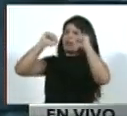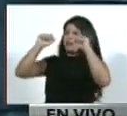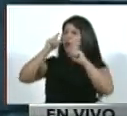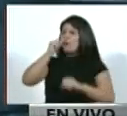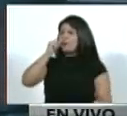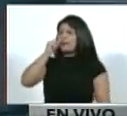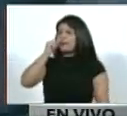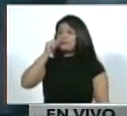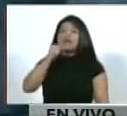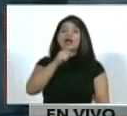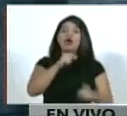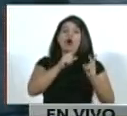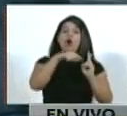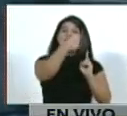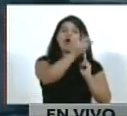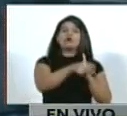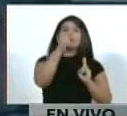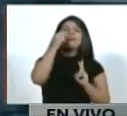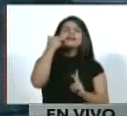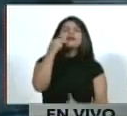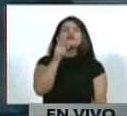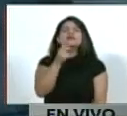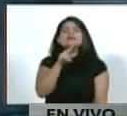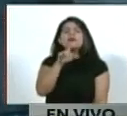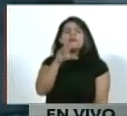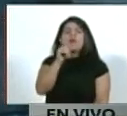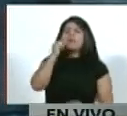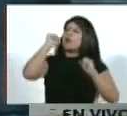cuando el negro Guillermo comenzó a alzarse,